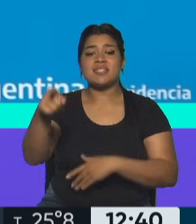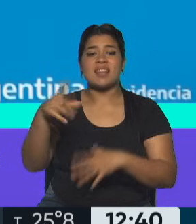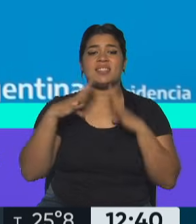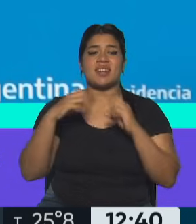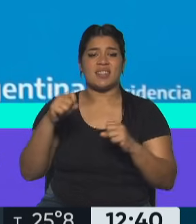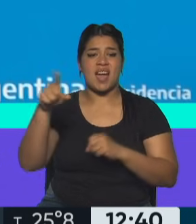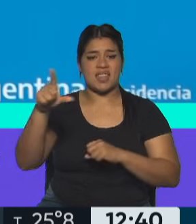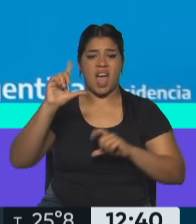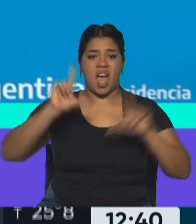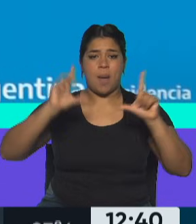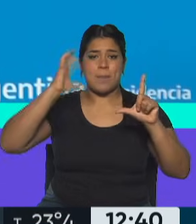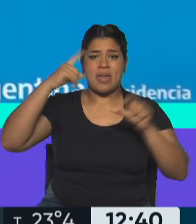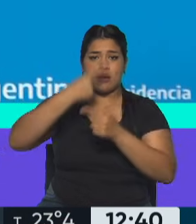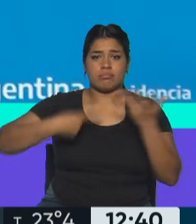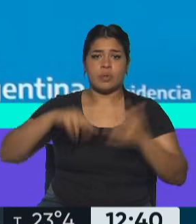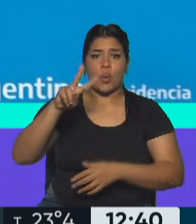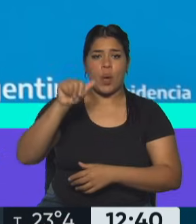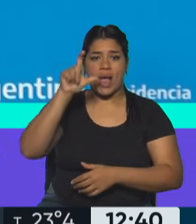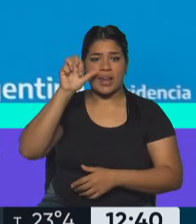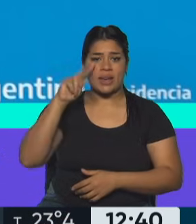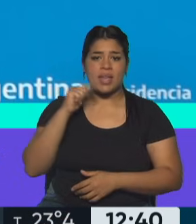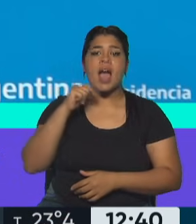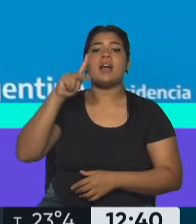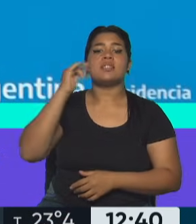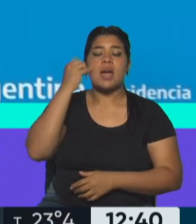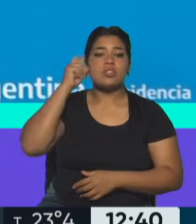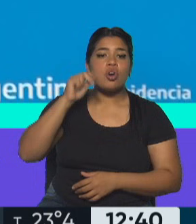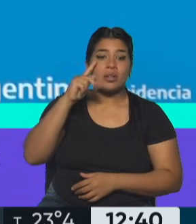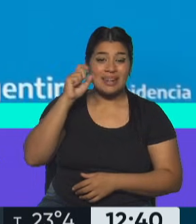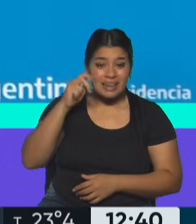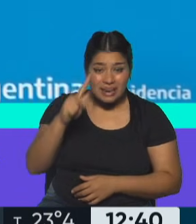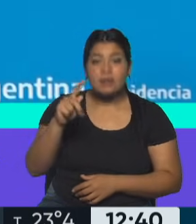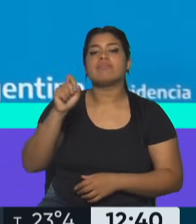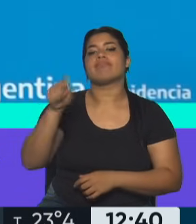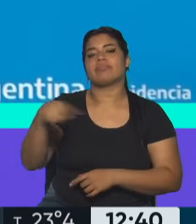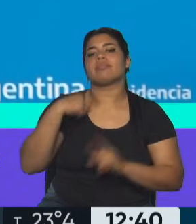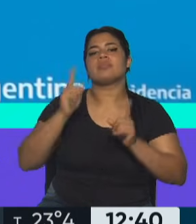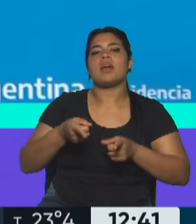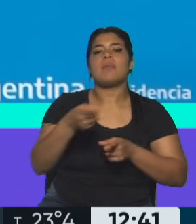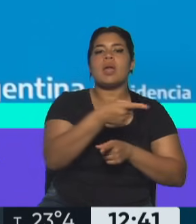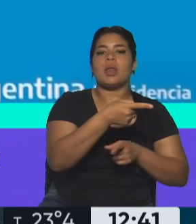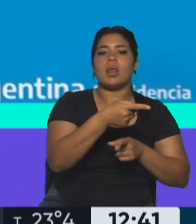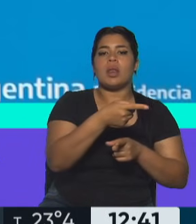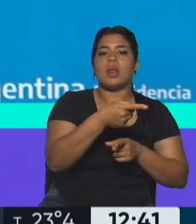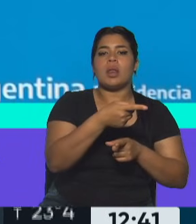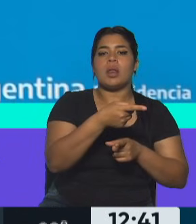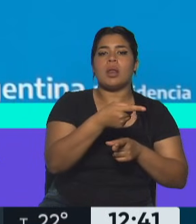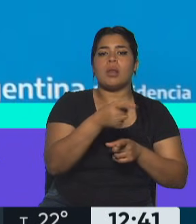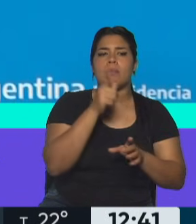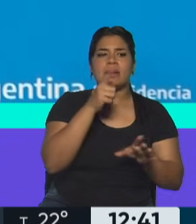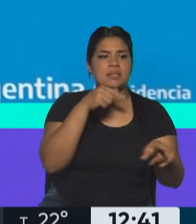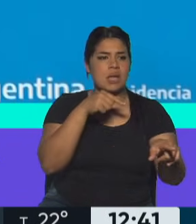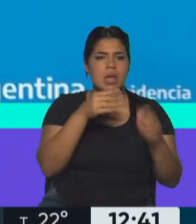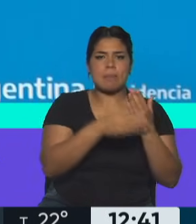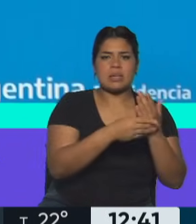de Medios, Valeria Yapezovnik, conmigo, y no sé si ya está Juan Ros, pero también sigue reunido con el ministro, entonces,